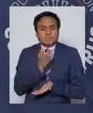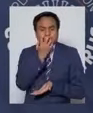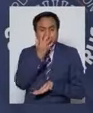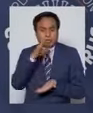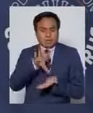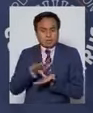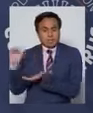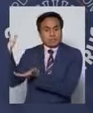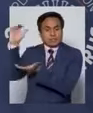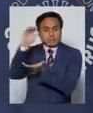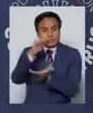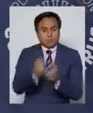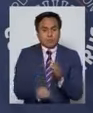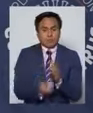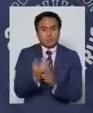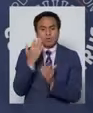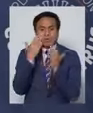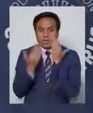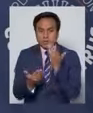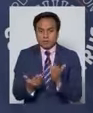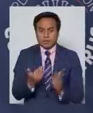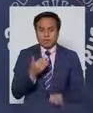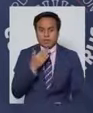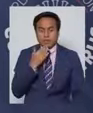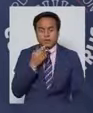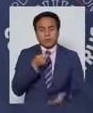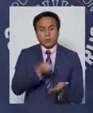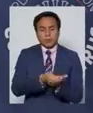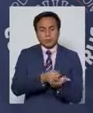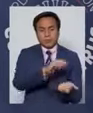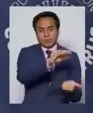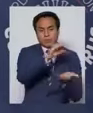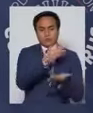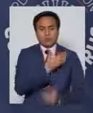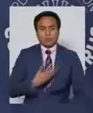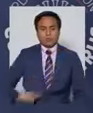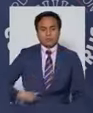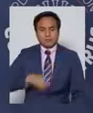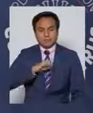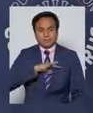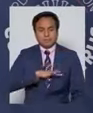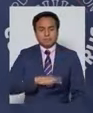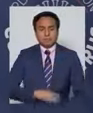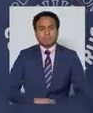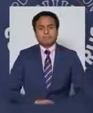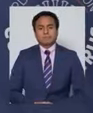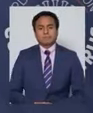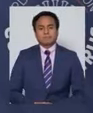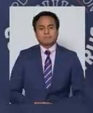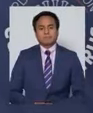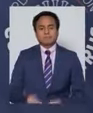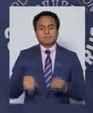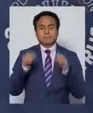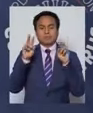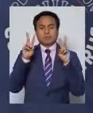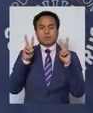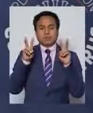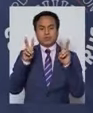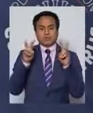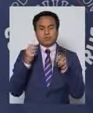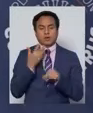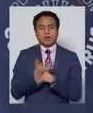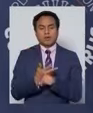país, tanto por donaciones como también por los comprados por el gobierno de Chile. En cuanto a